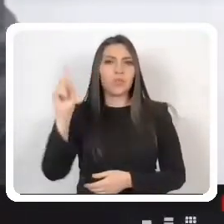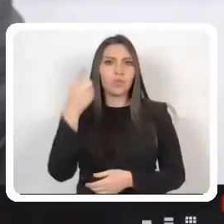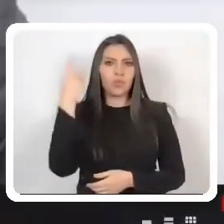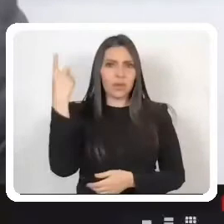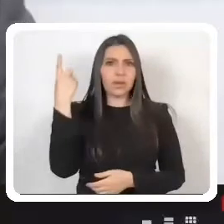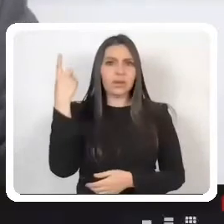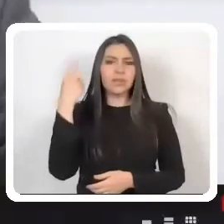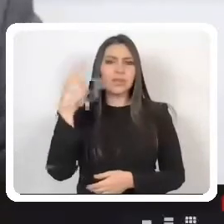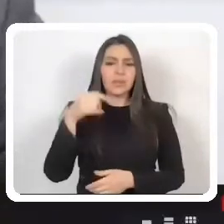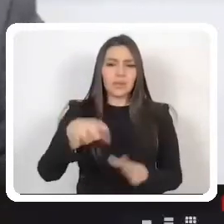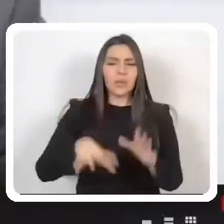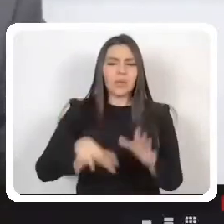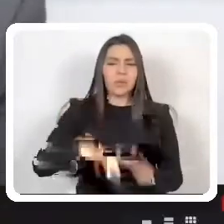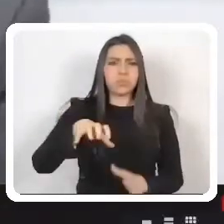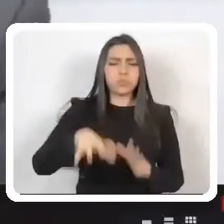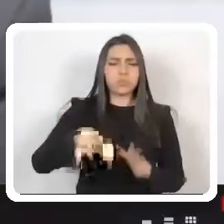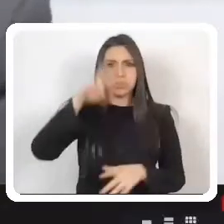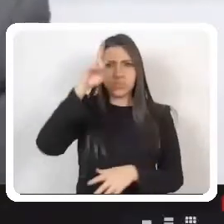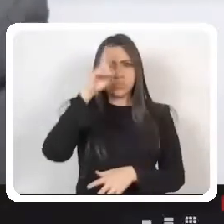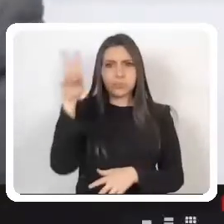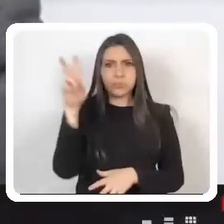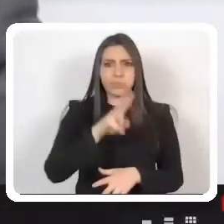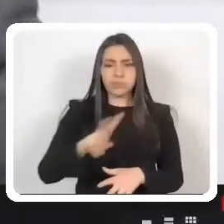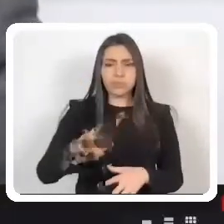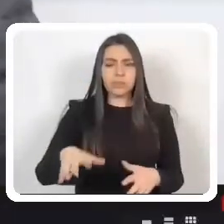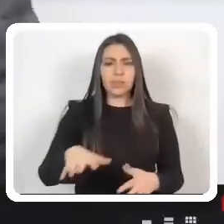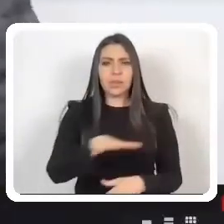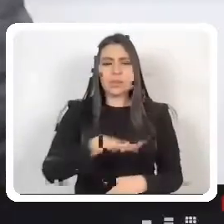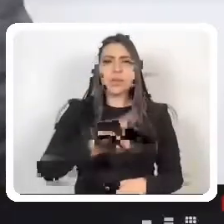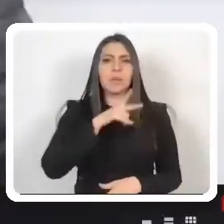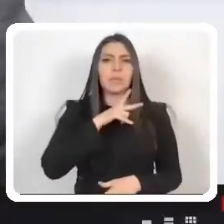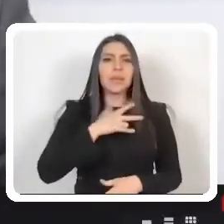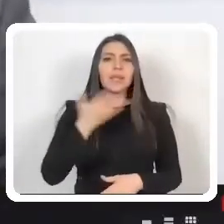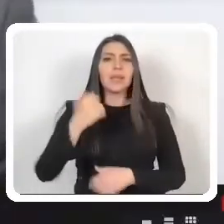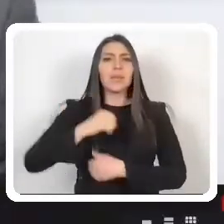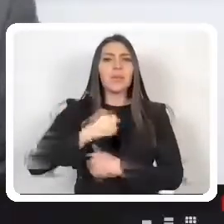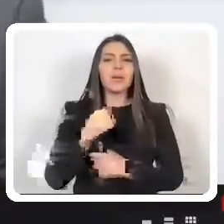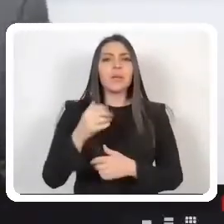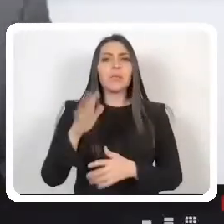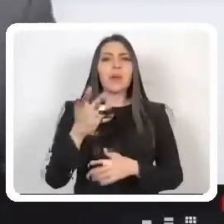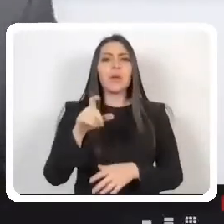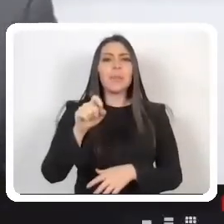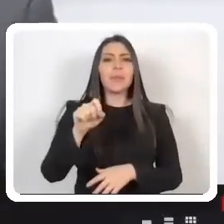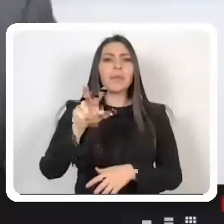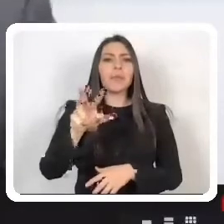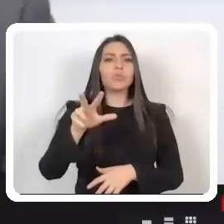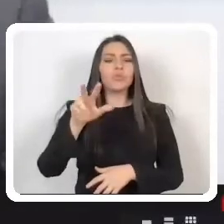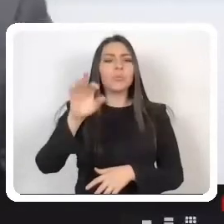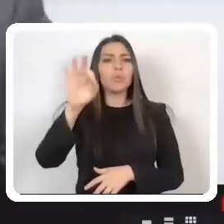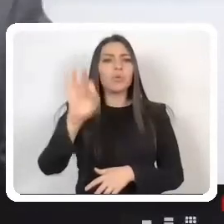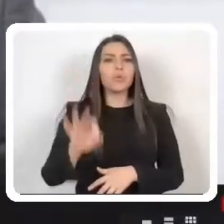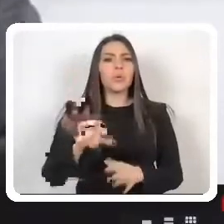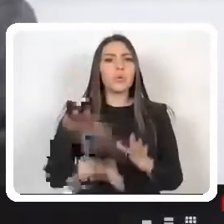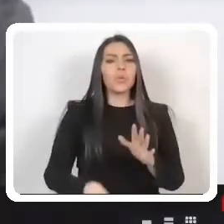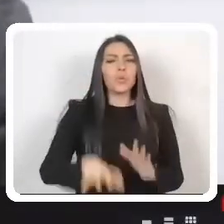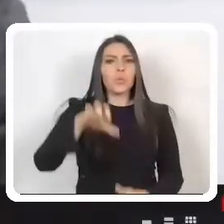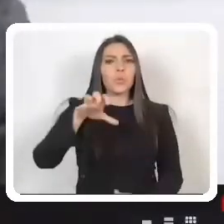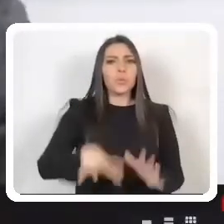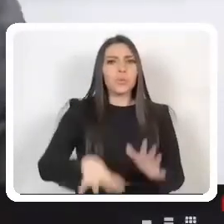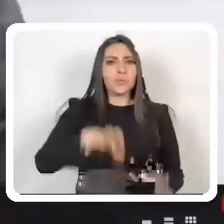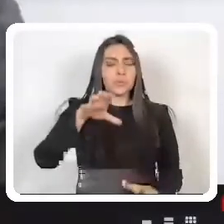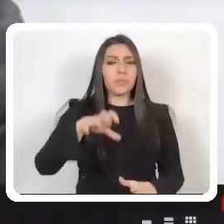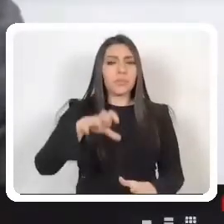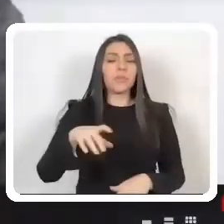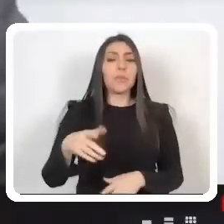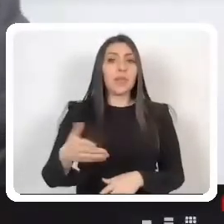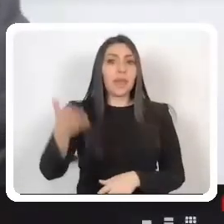yacimientos y se redujeron las reservas en aproximadamente el 28%. Cuando lo que se pasaba es